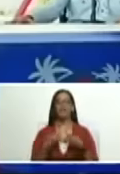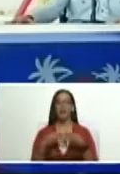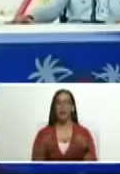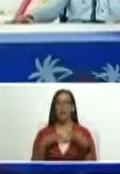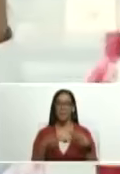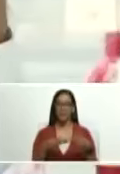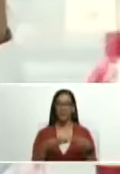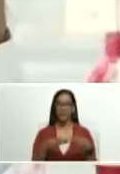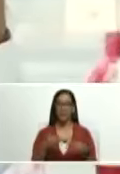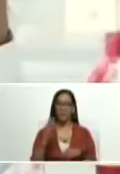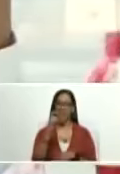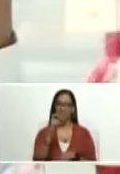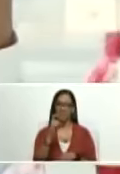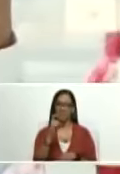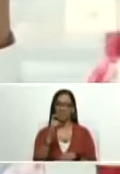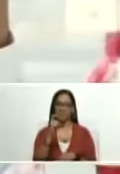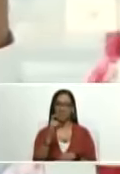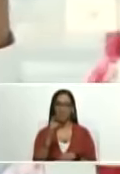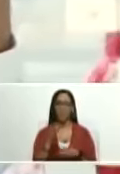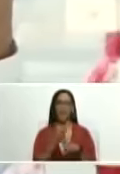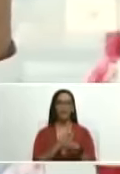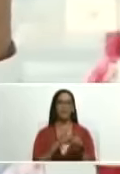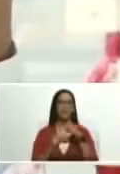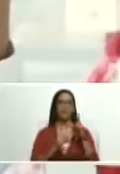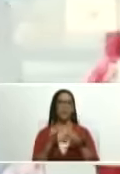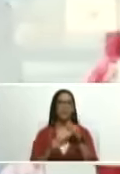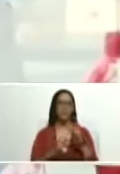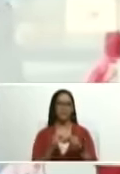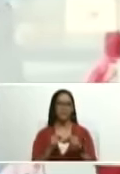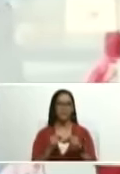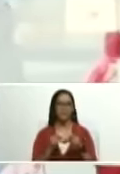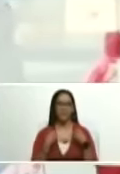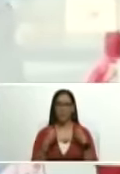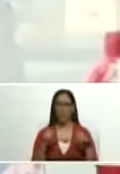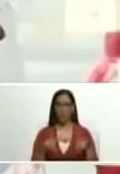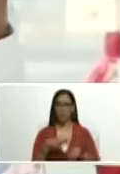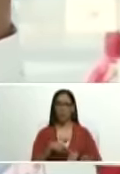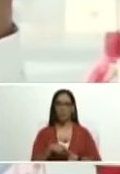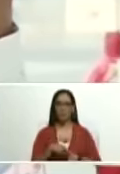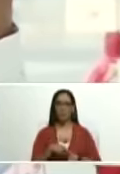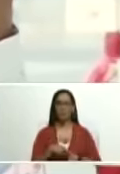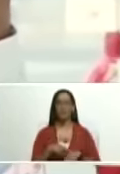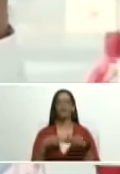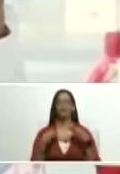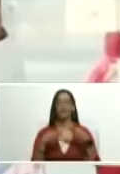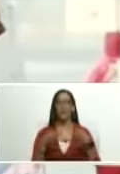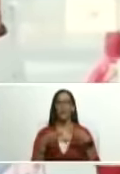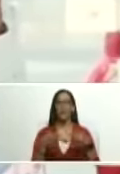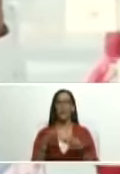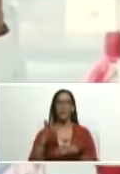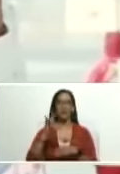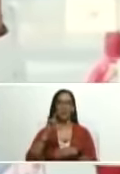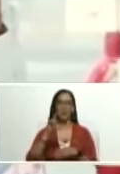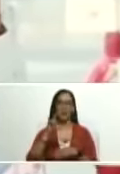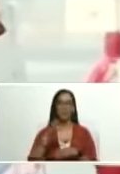transmitimos por X, antes Twitter, en vivo, ahorita en vivo, transmitimos por Instagram,